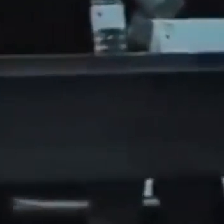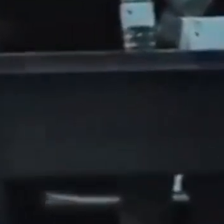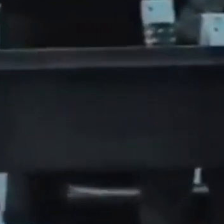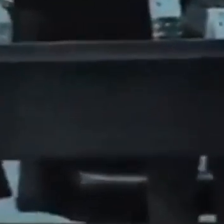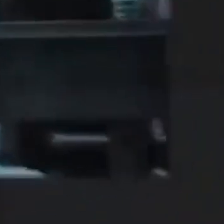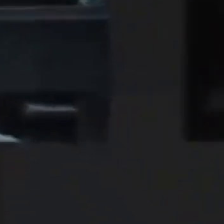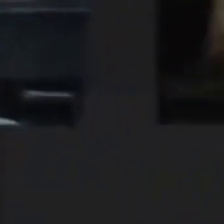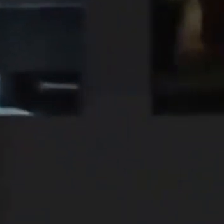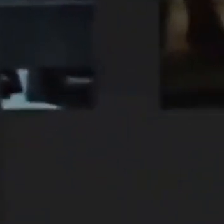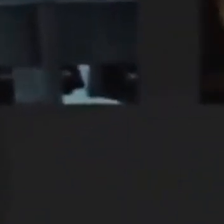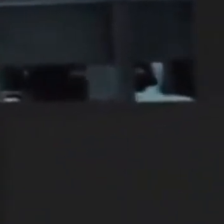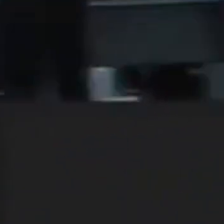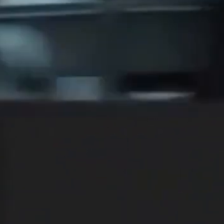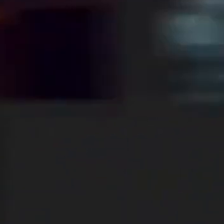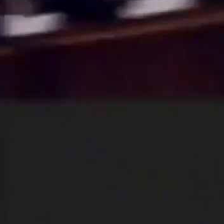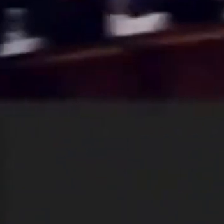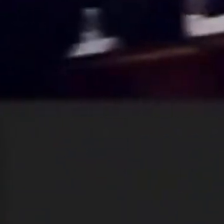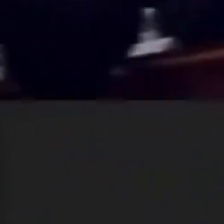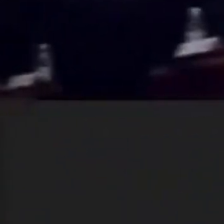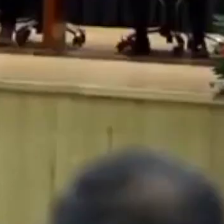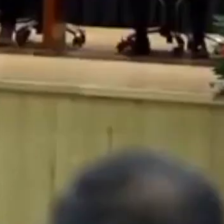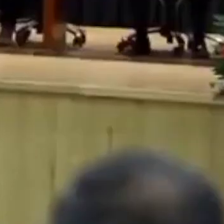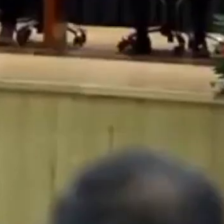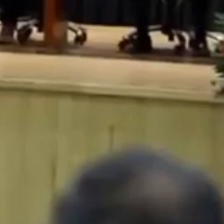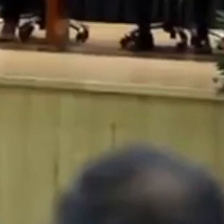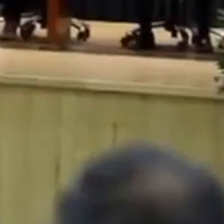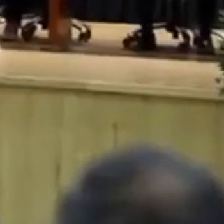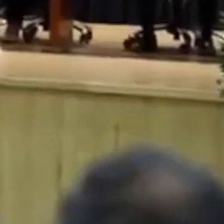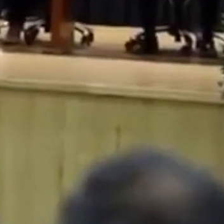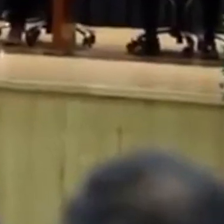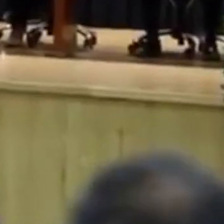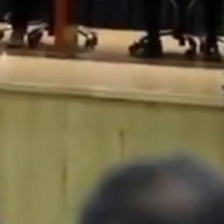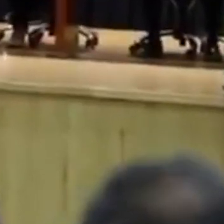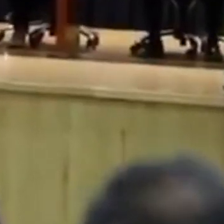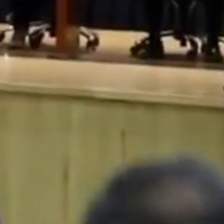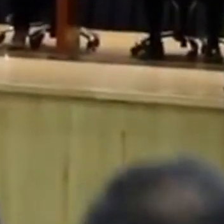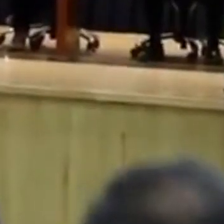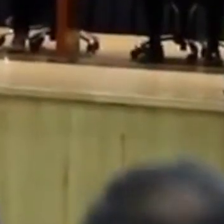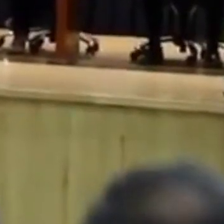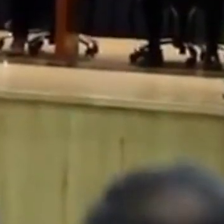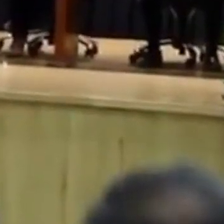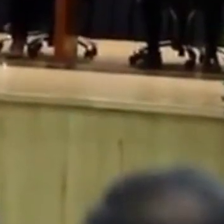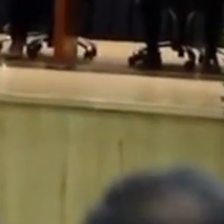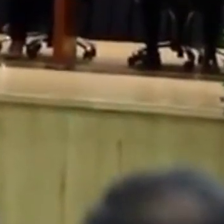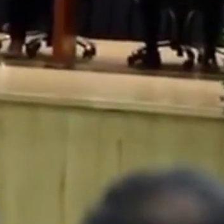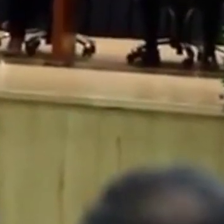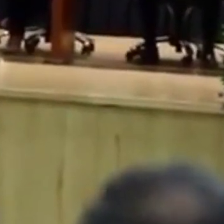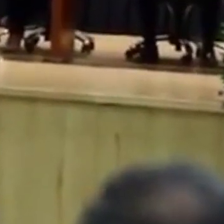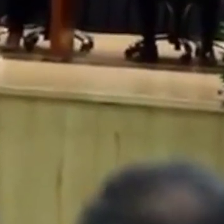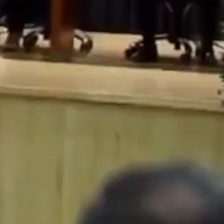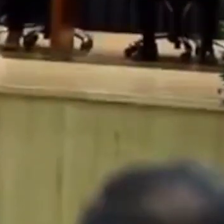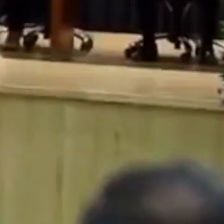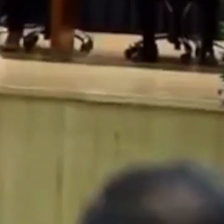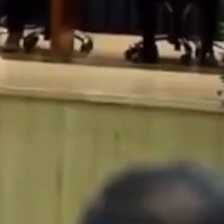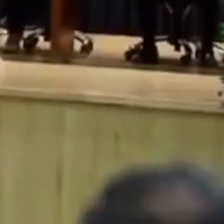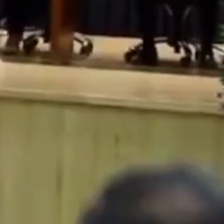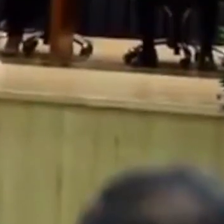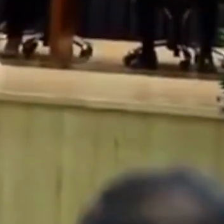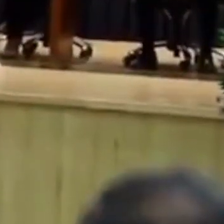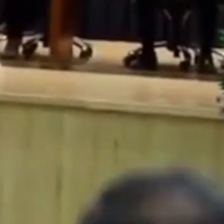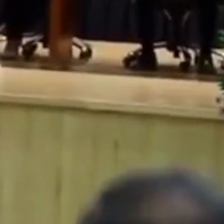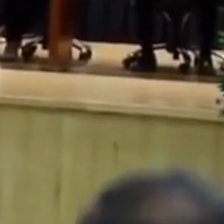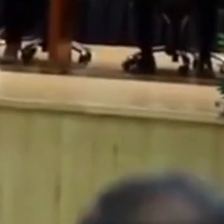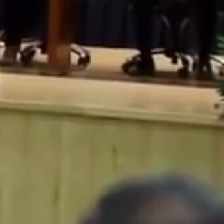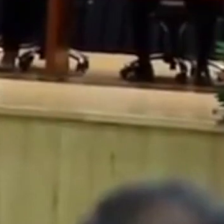el grupo parlamentario de morena en el congreso de guanajuato presentó un punto de acuerdo para exhortar al gobernador del estado a que